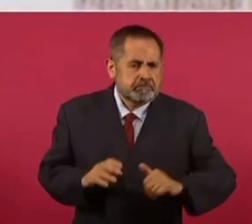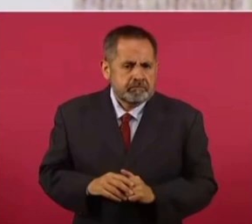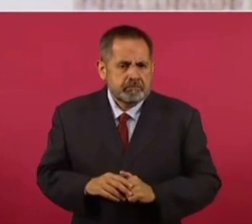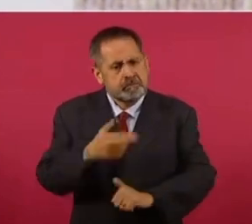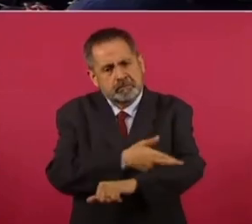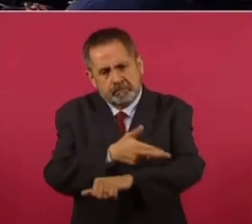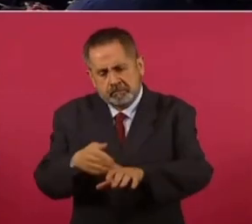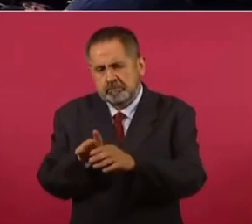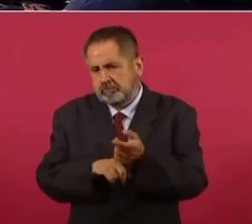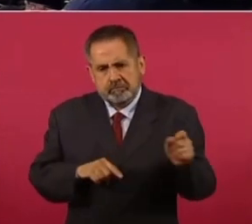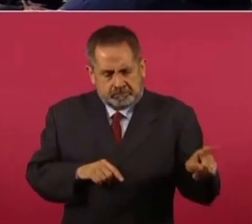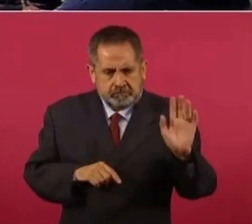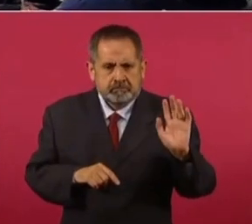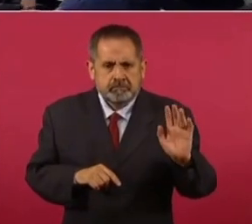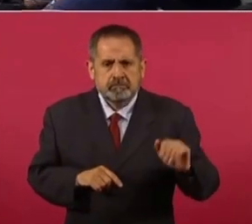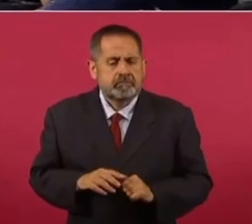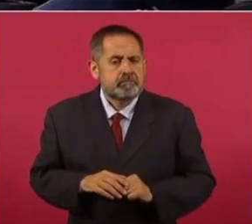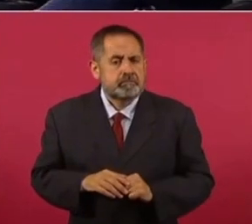sus